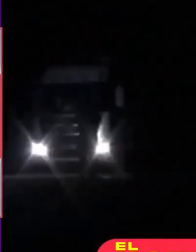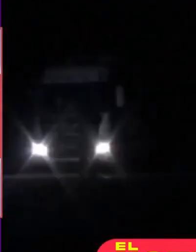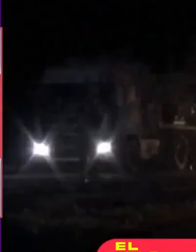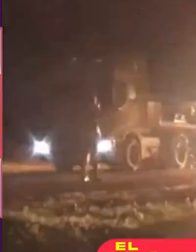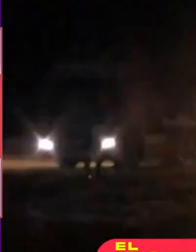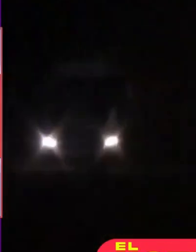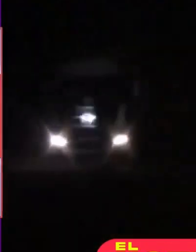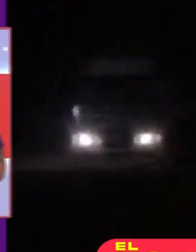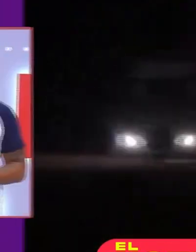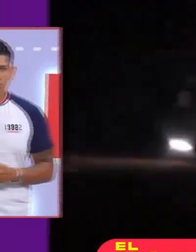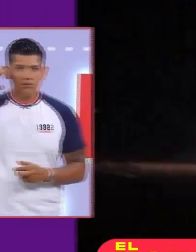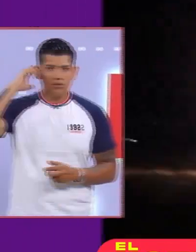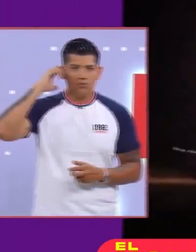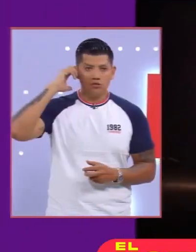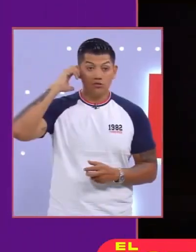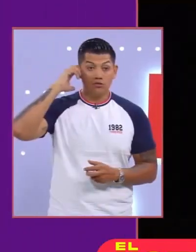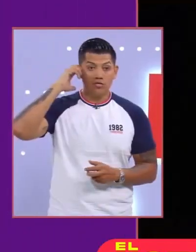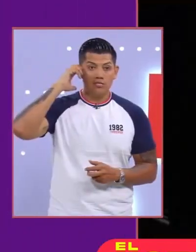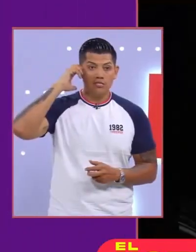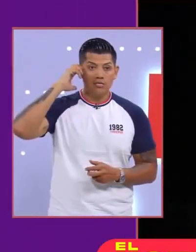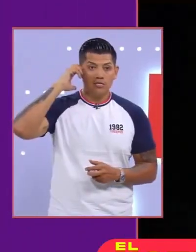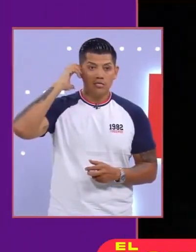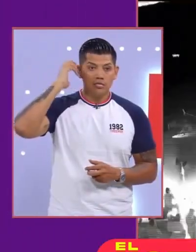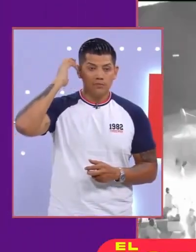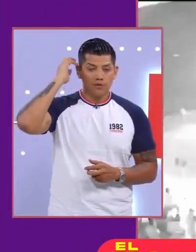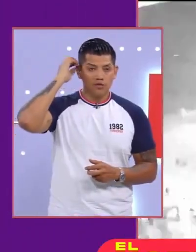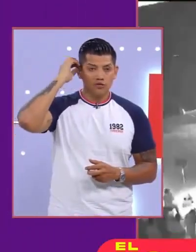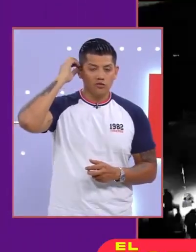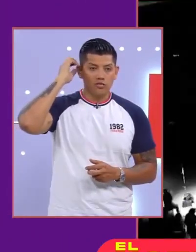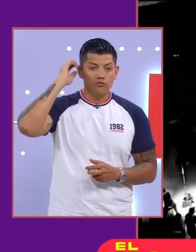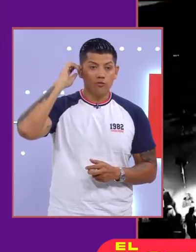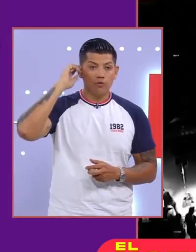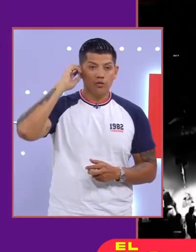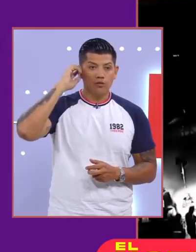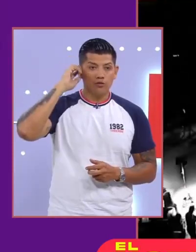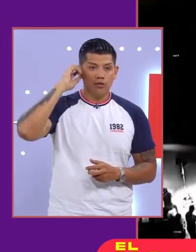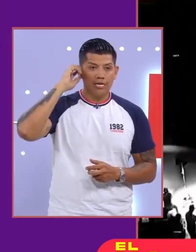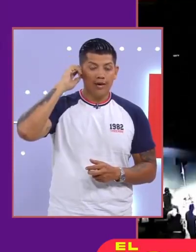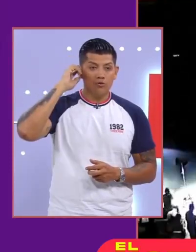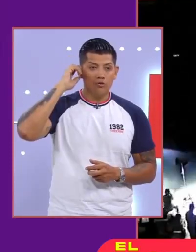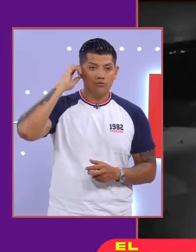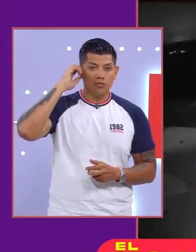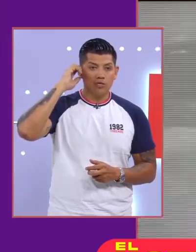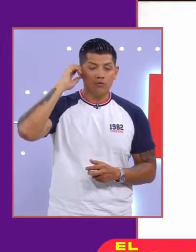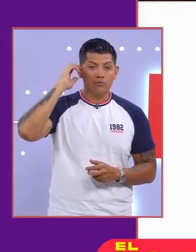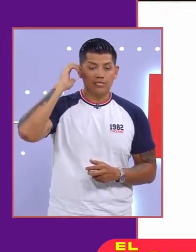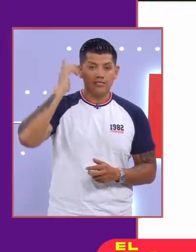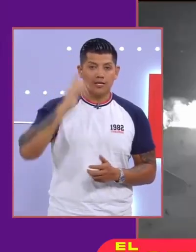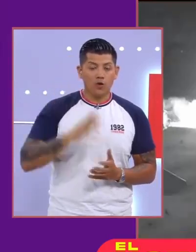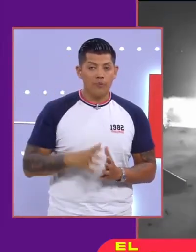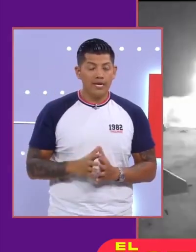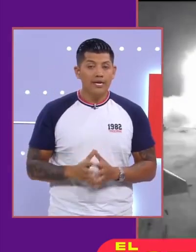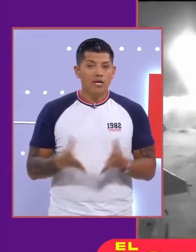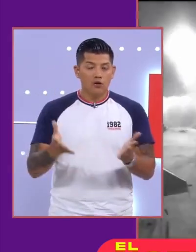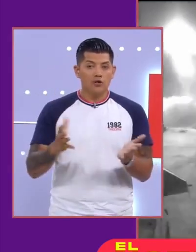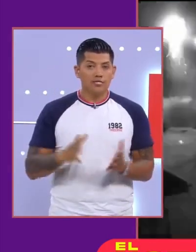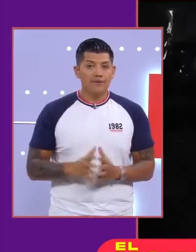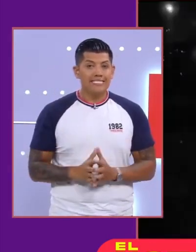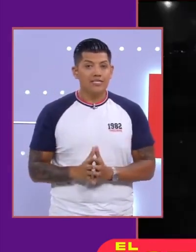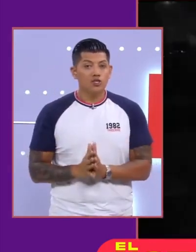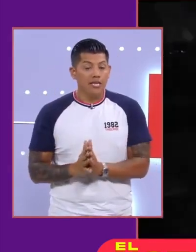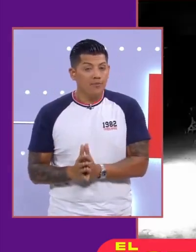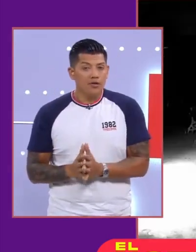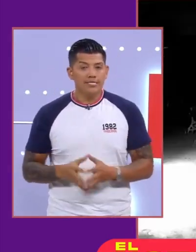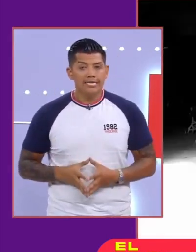Se nos fue un poquito el audio. Temoris, ¿nos escuchas? Porque se nos fue un poquito el audio con Temoris, lo vamos a tratar de recuperar. Lo que nos